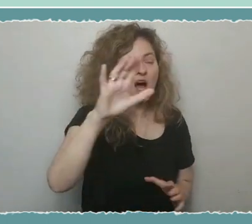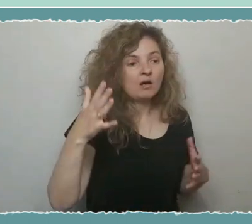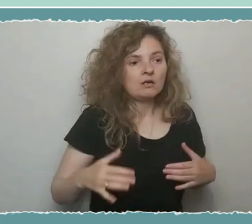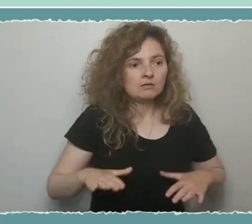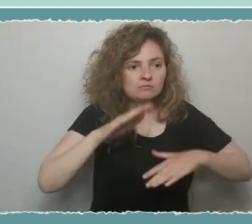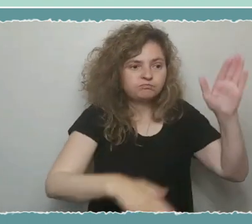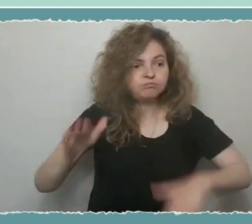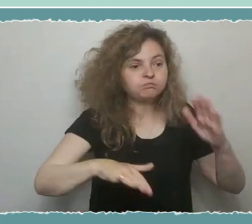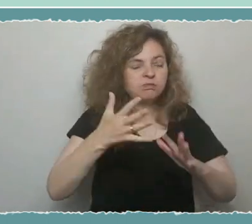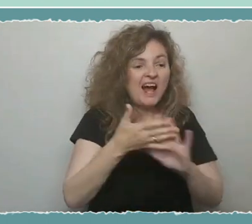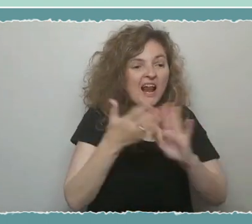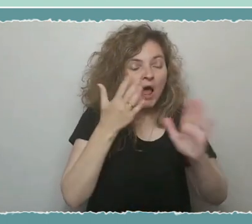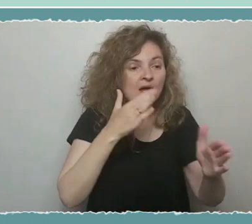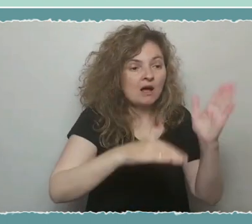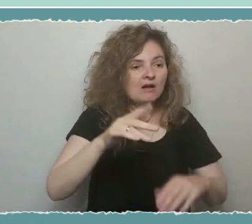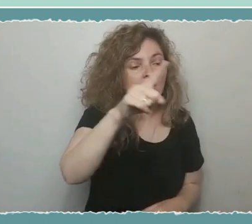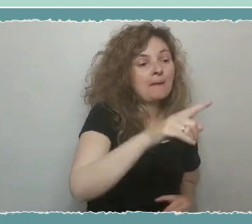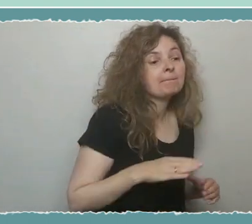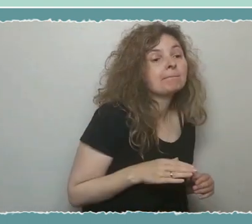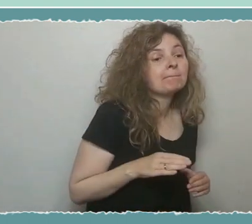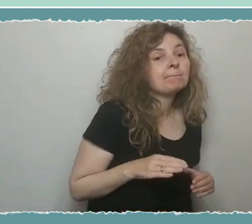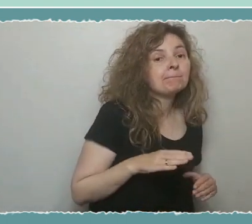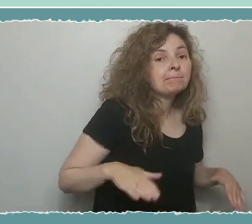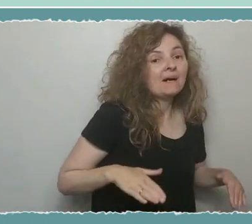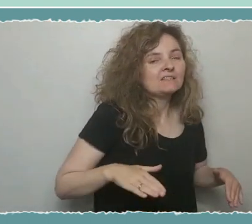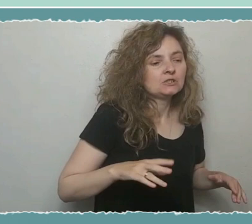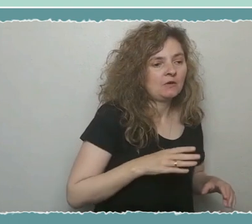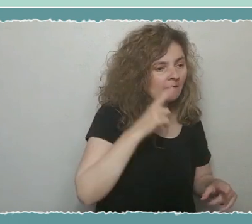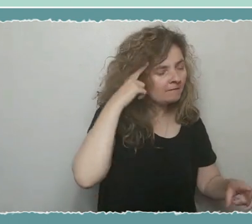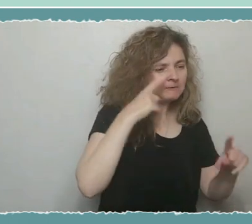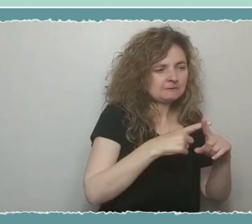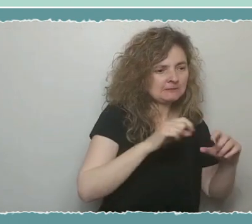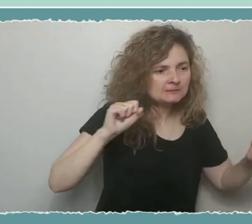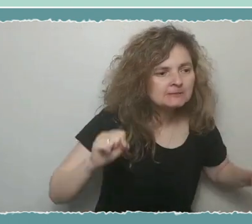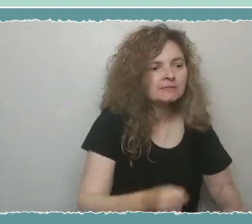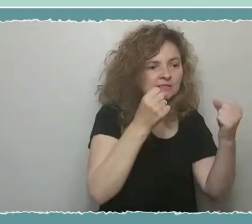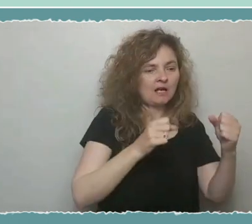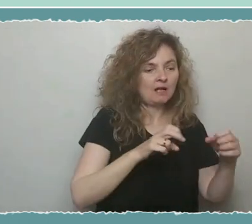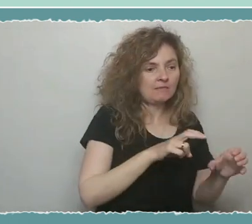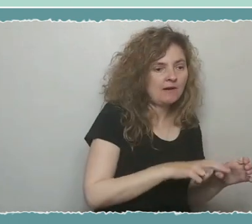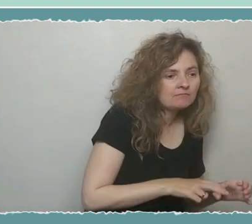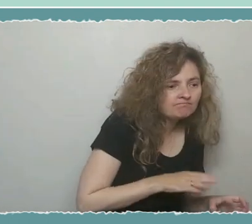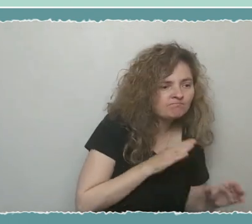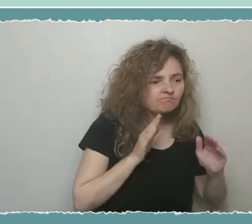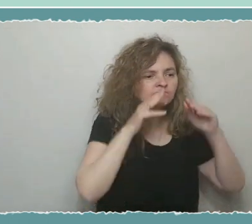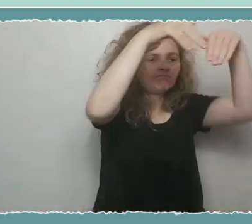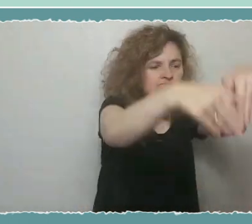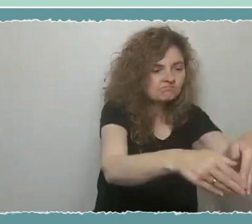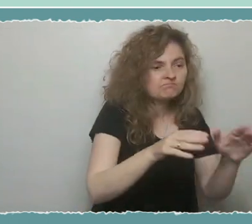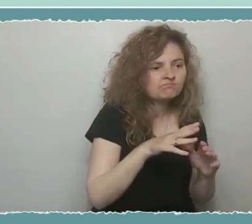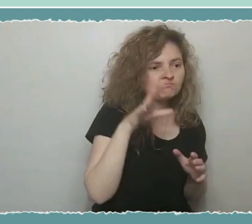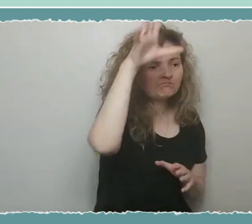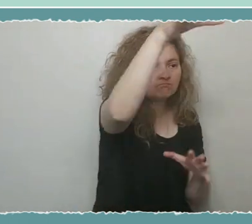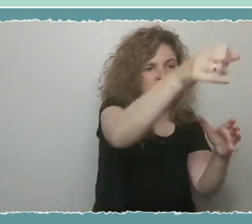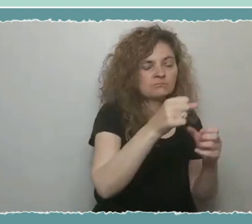velocidade, o Panchito xa estaba na lancha, pero Panchito fai unha cousa, o pingüín pontevedrés, vai salvar ao seu amigo Gregorio. Salta da lancha. E